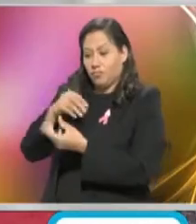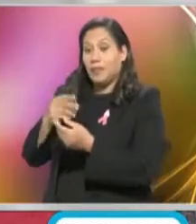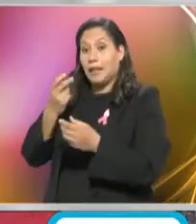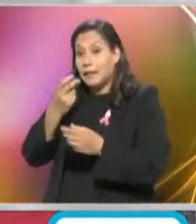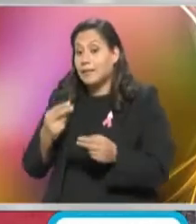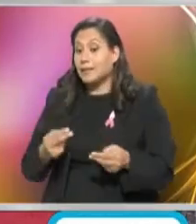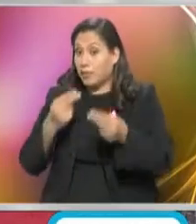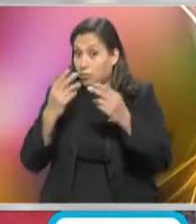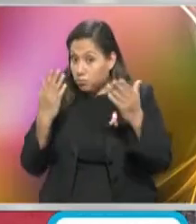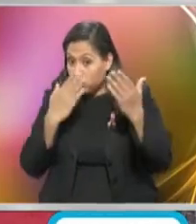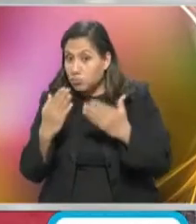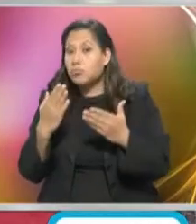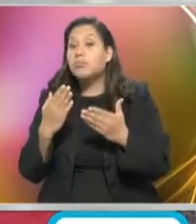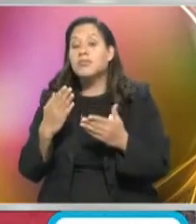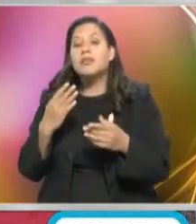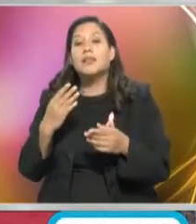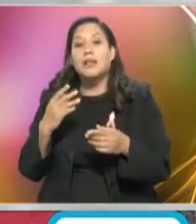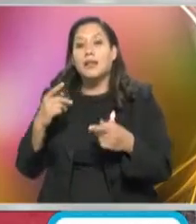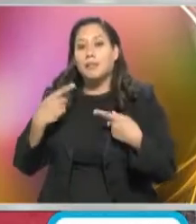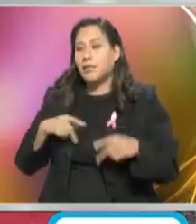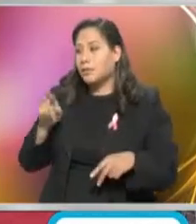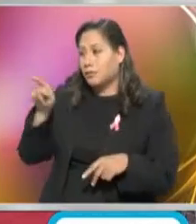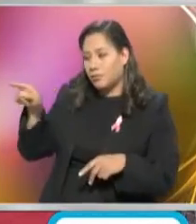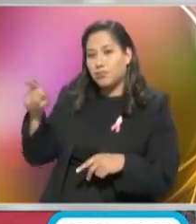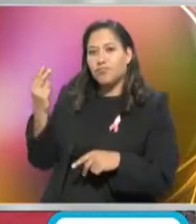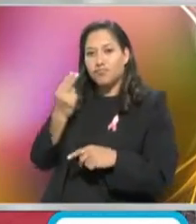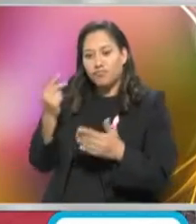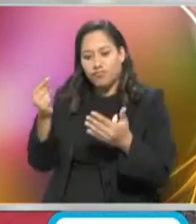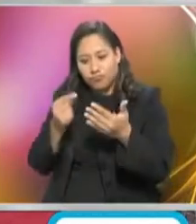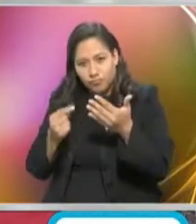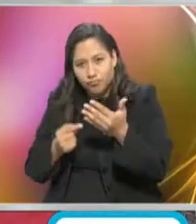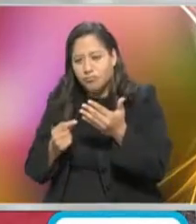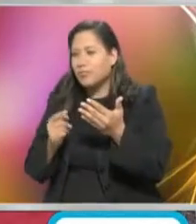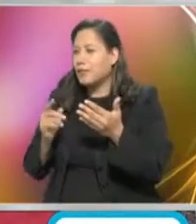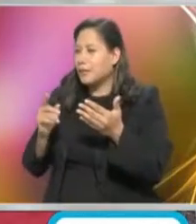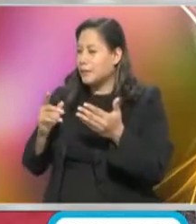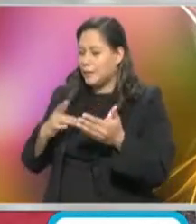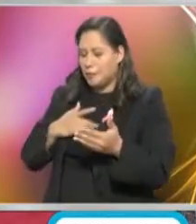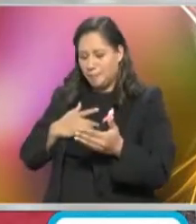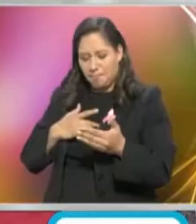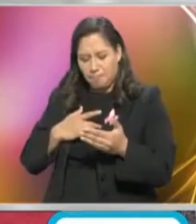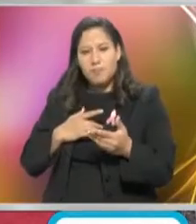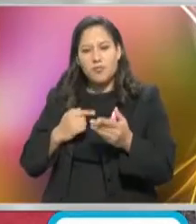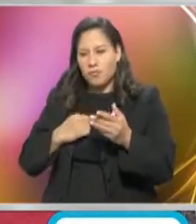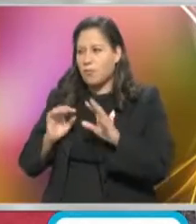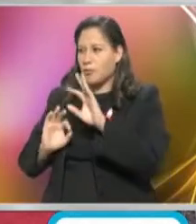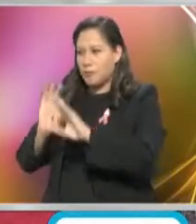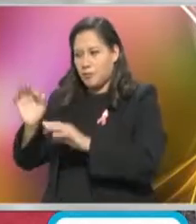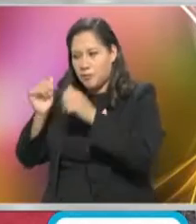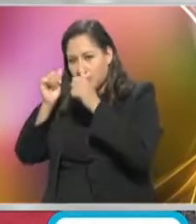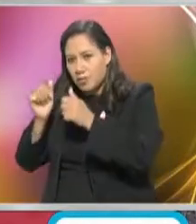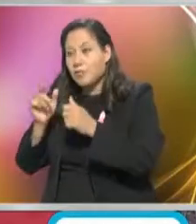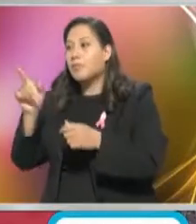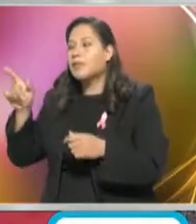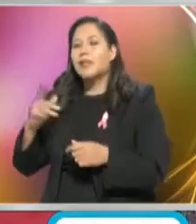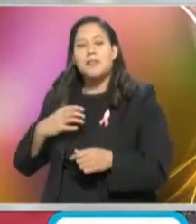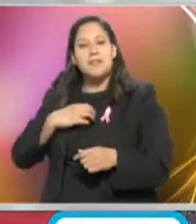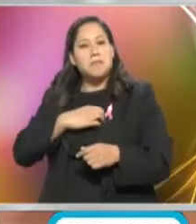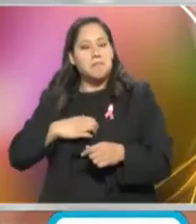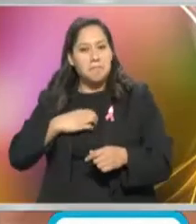los que van dirigidos hacia las necesidades del cliente. La esencia de la mercadotecnia es esa,